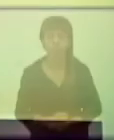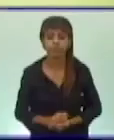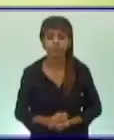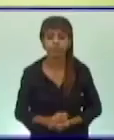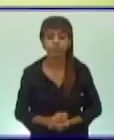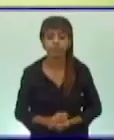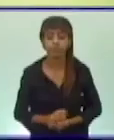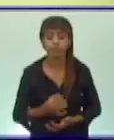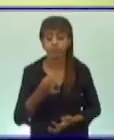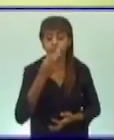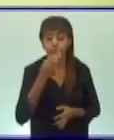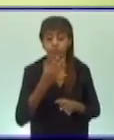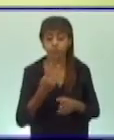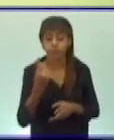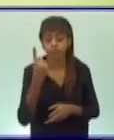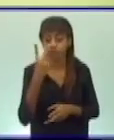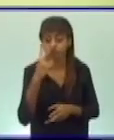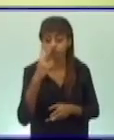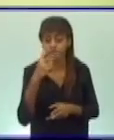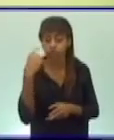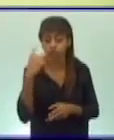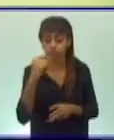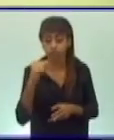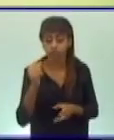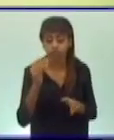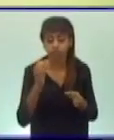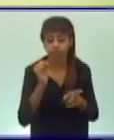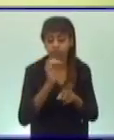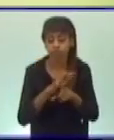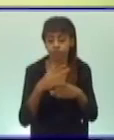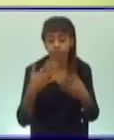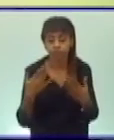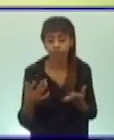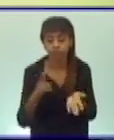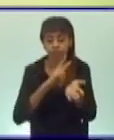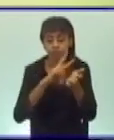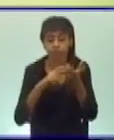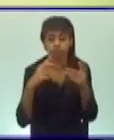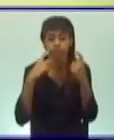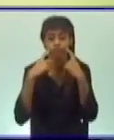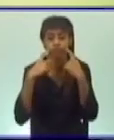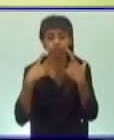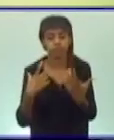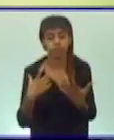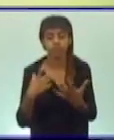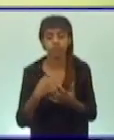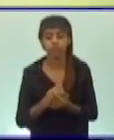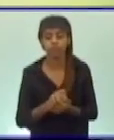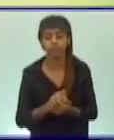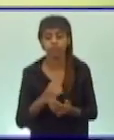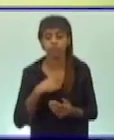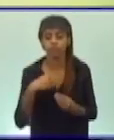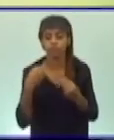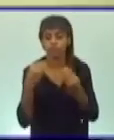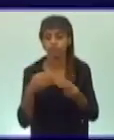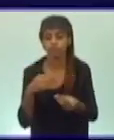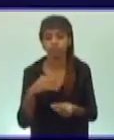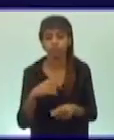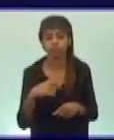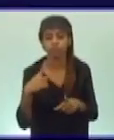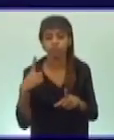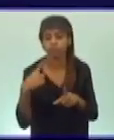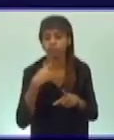Para contestar esta actividad a partir de la lectura inteligente que realicen en el libro de texto, yo también hoy les traigo